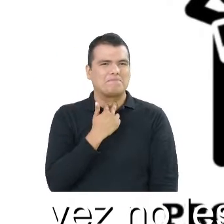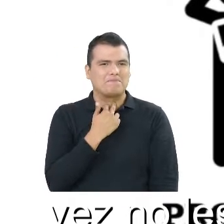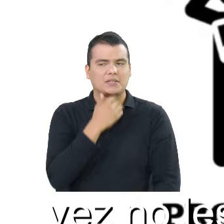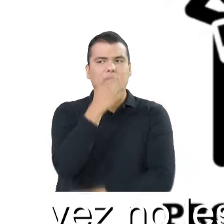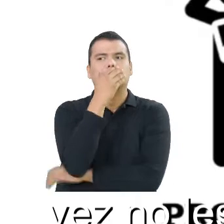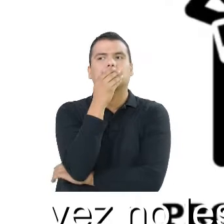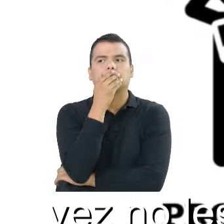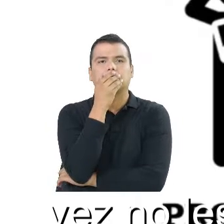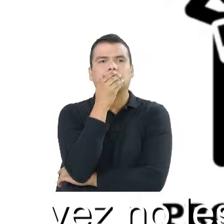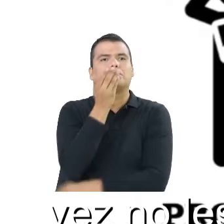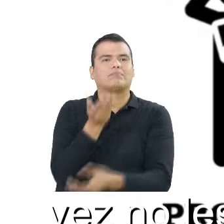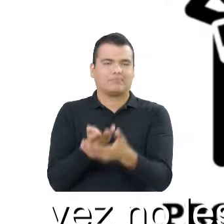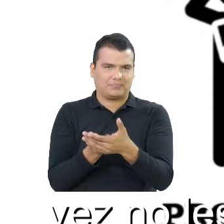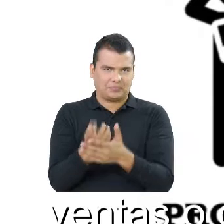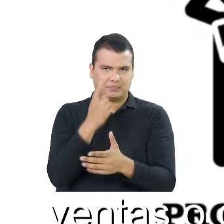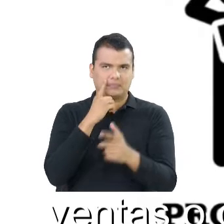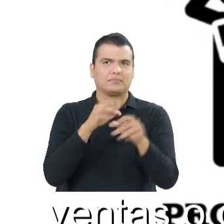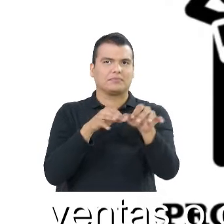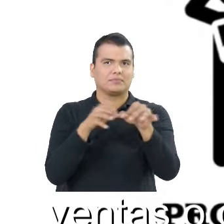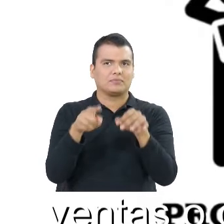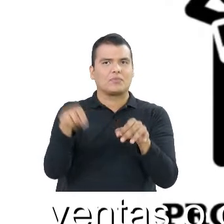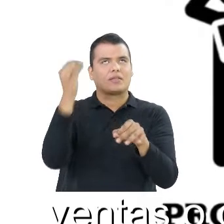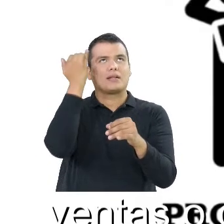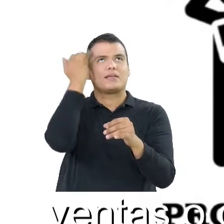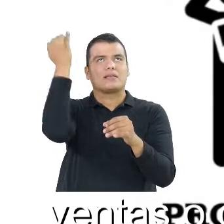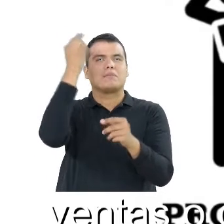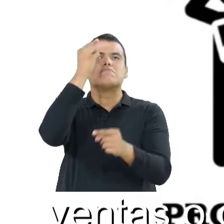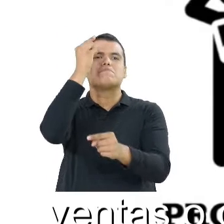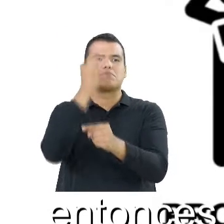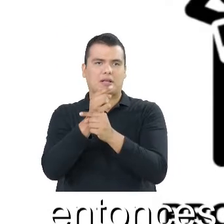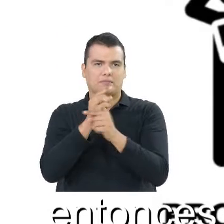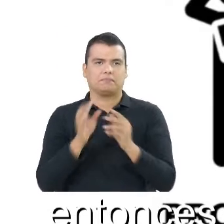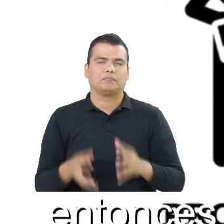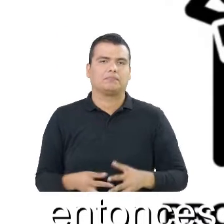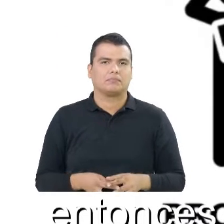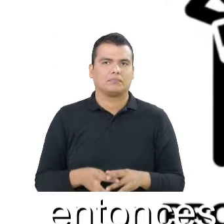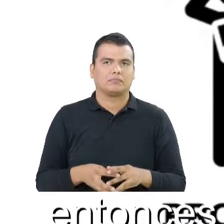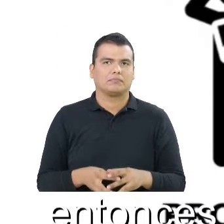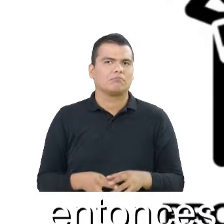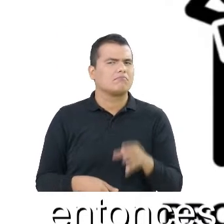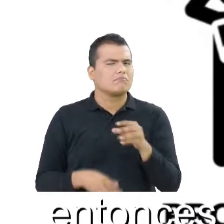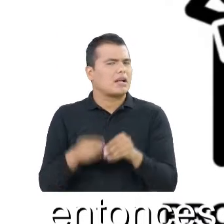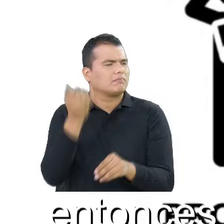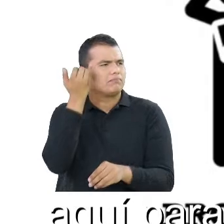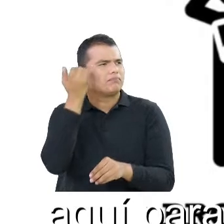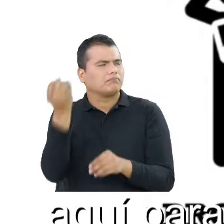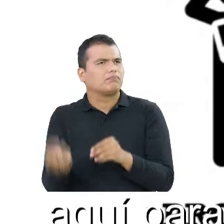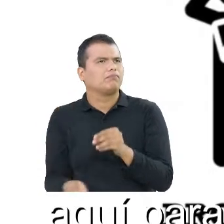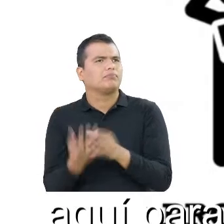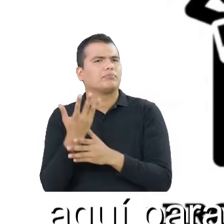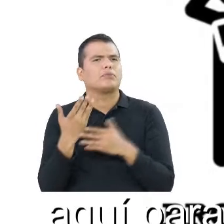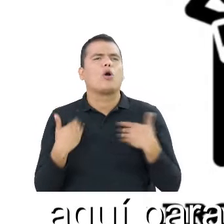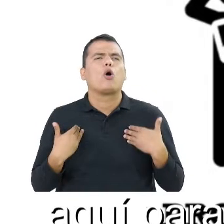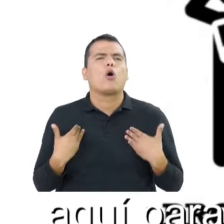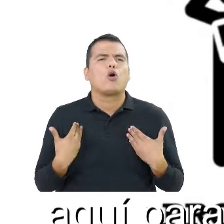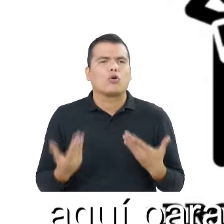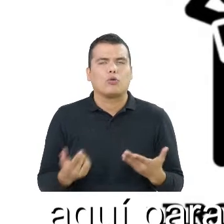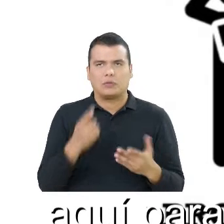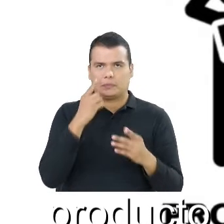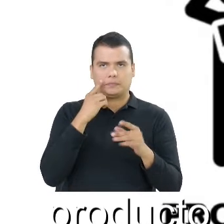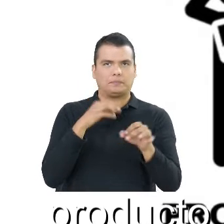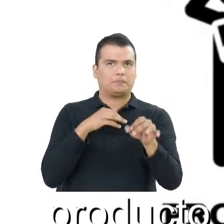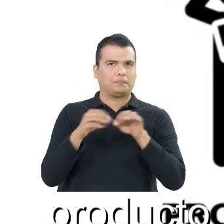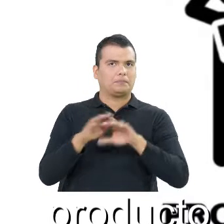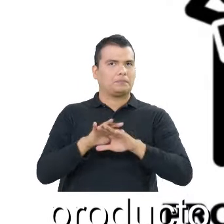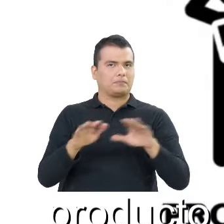dar otros consejos aquí para construir mejor esa idea y ese producto. ¿De dónde más pueden salir las ideas? Ya hablamos de la primera faceta que puede